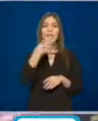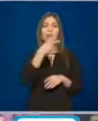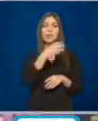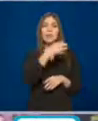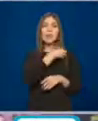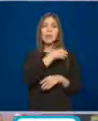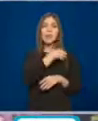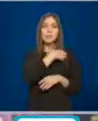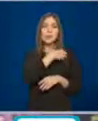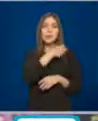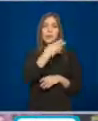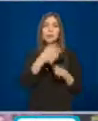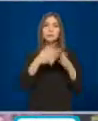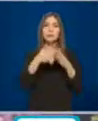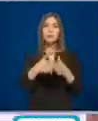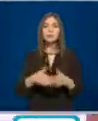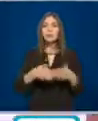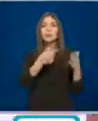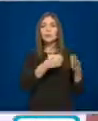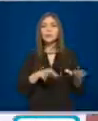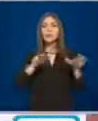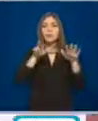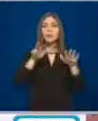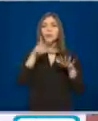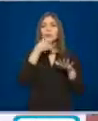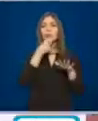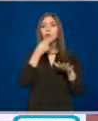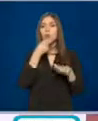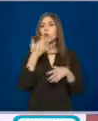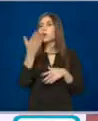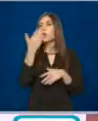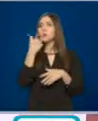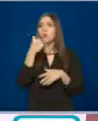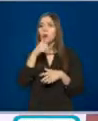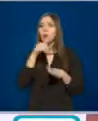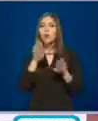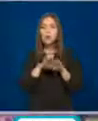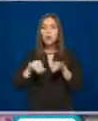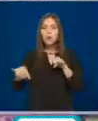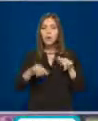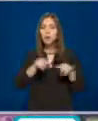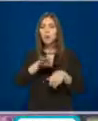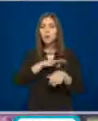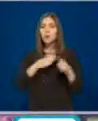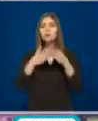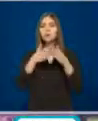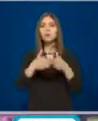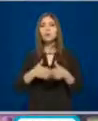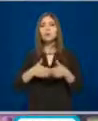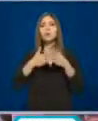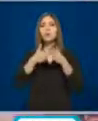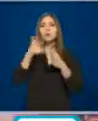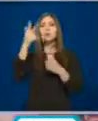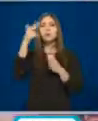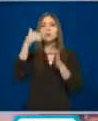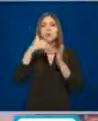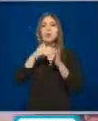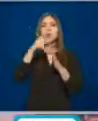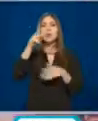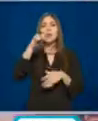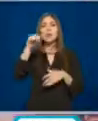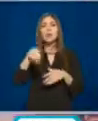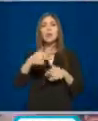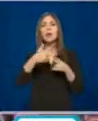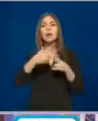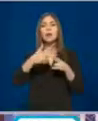esa lancha, con 18 hombres sobrepeso, sin cartas de navegación, logra recorrer 8,000 kilómetros y llegar hasta una isla que se llama